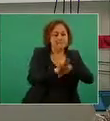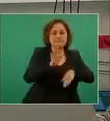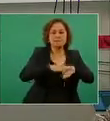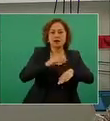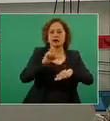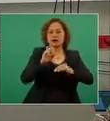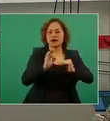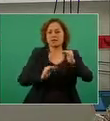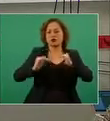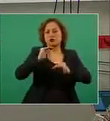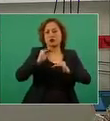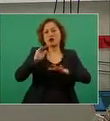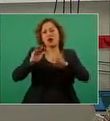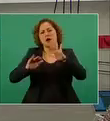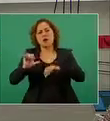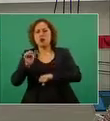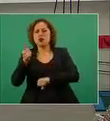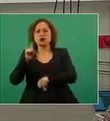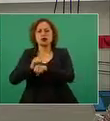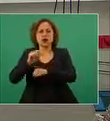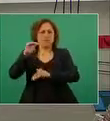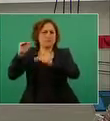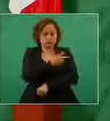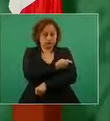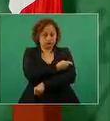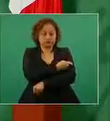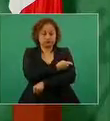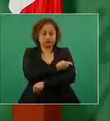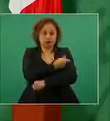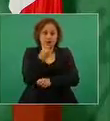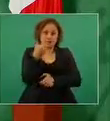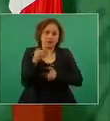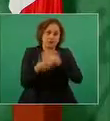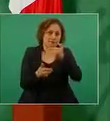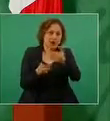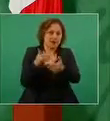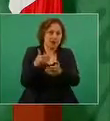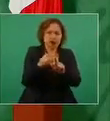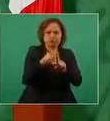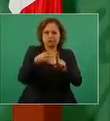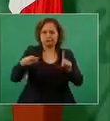30 por ciento. Para Noticias TVT, Carmen Hernández.